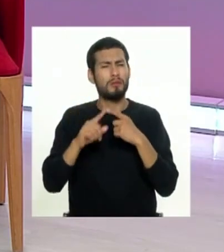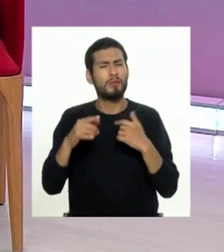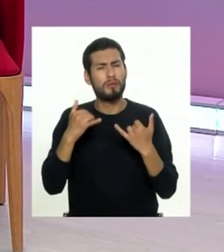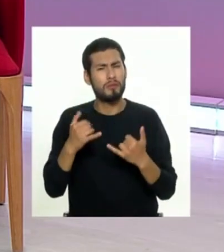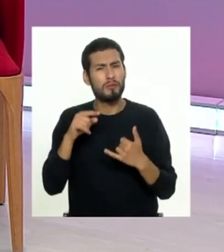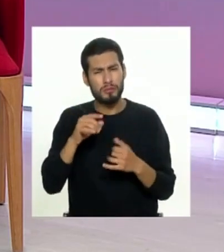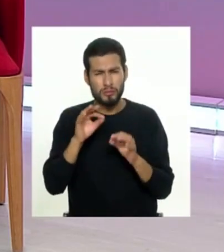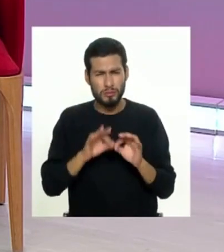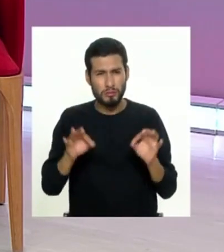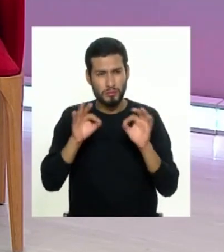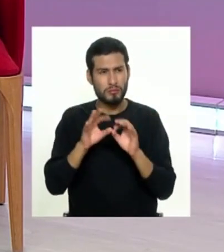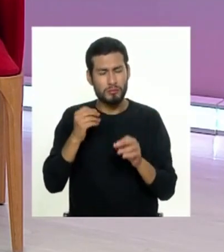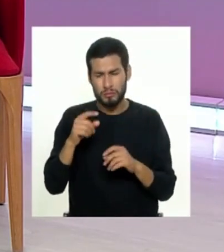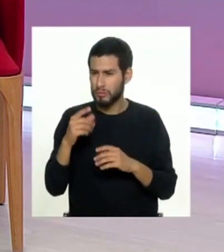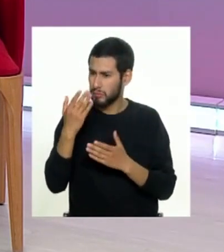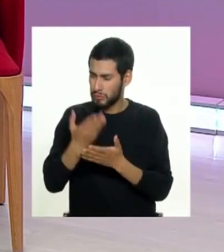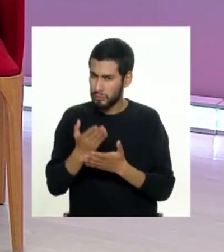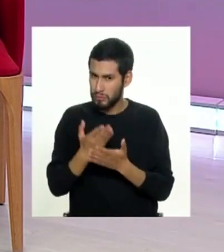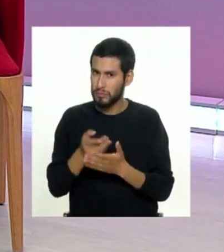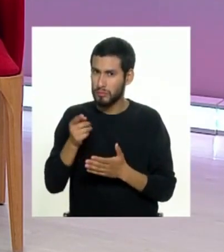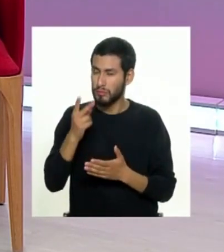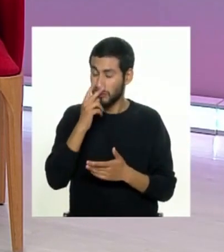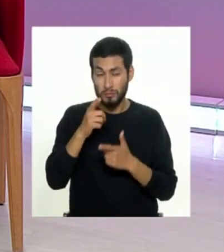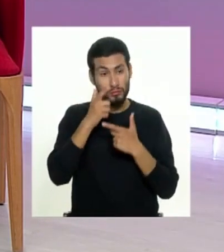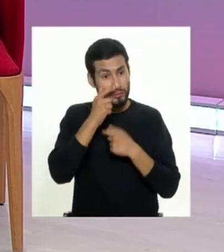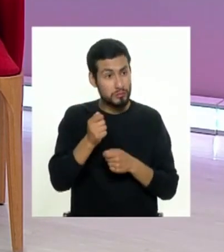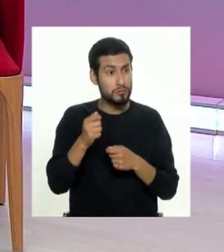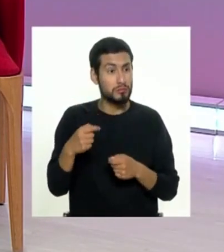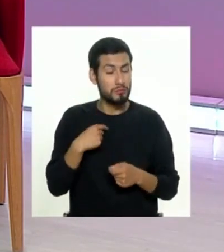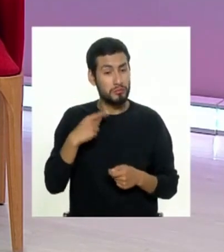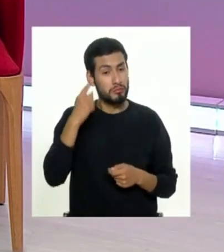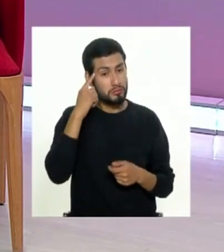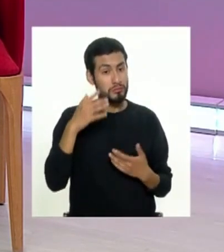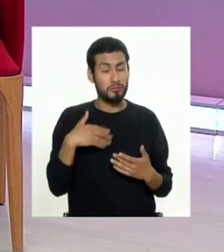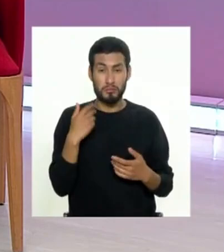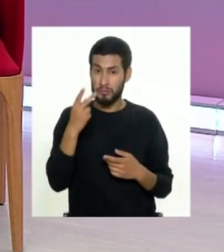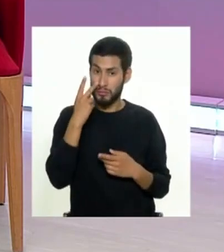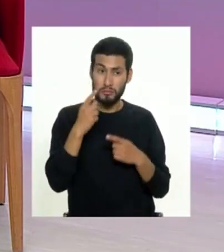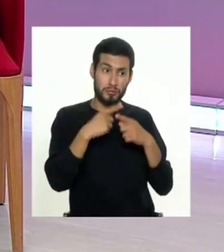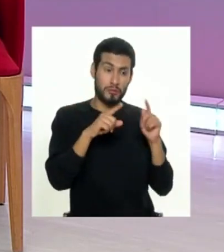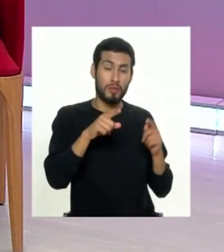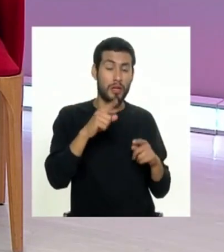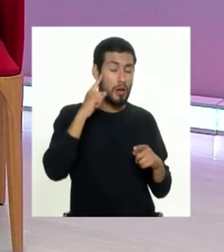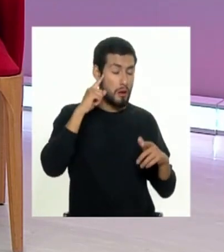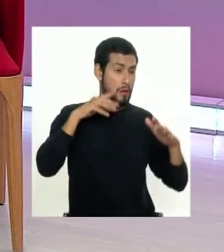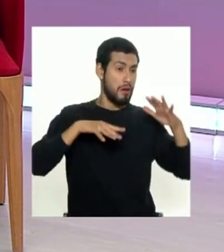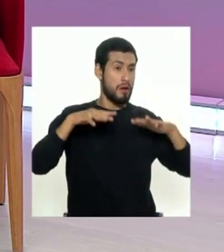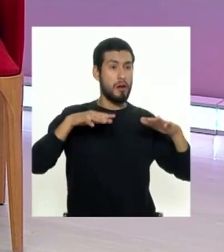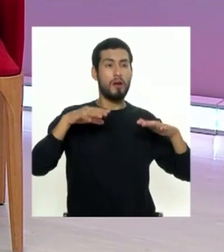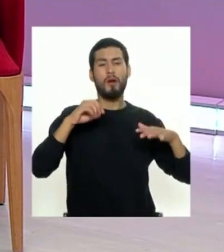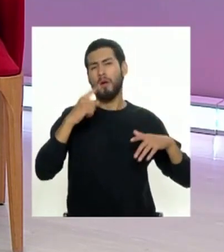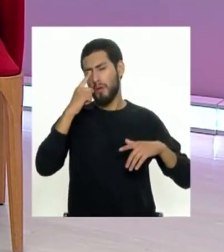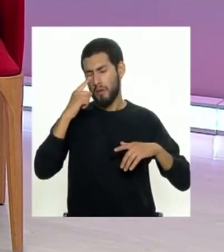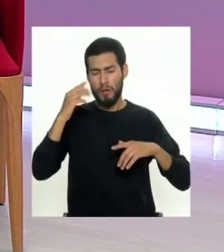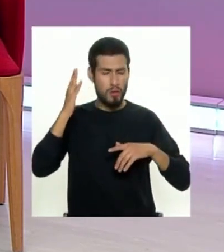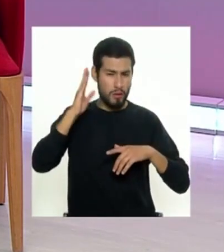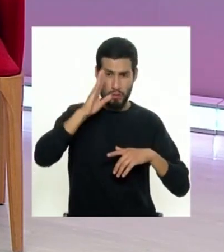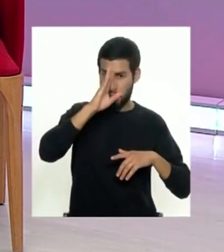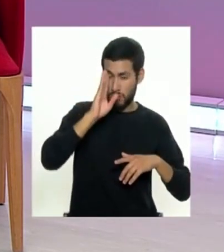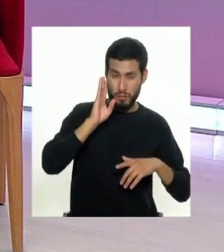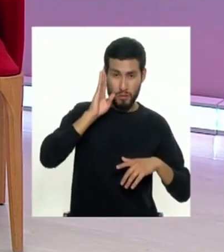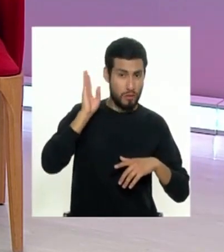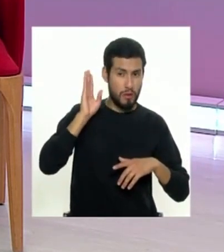que es importante porque ahora hemos hecho una prueba muy interesante que yo creo que puede distinguir un vértigo de origen central de uno periférico y